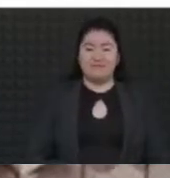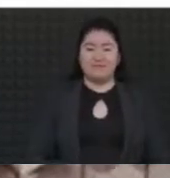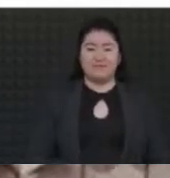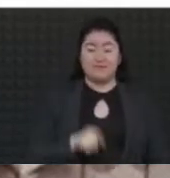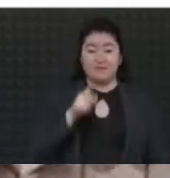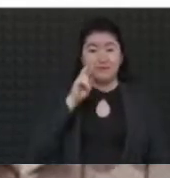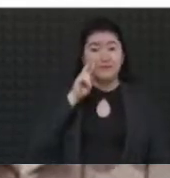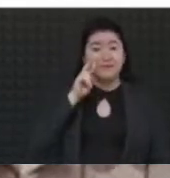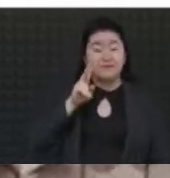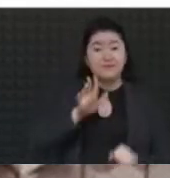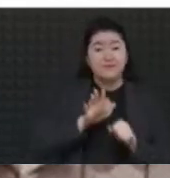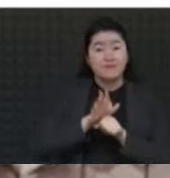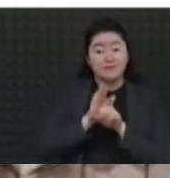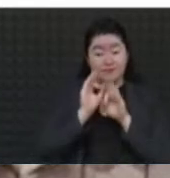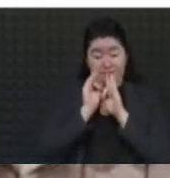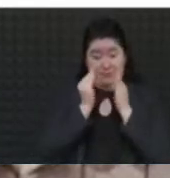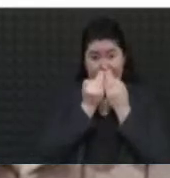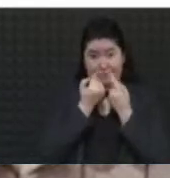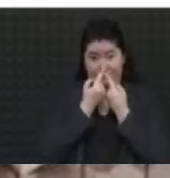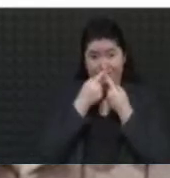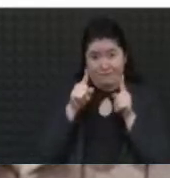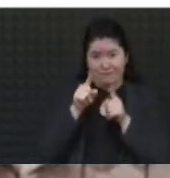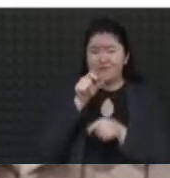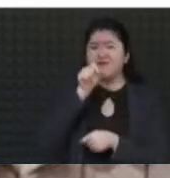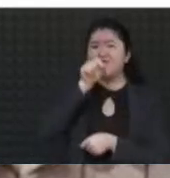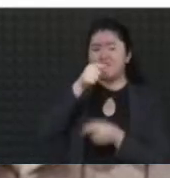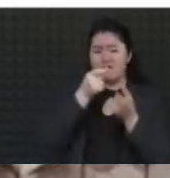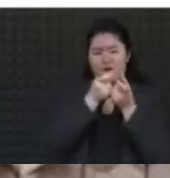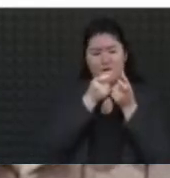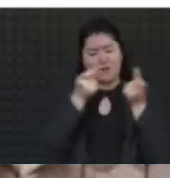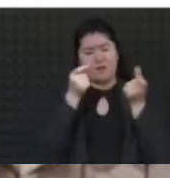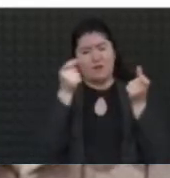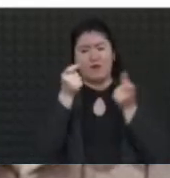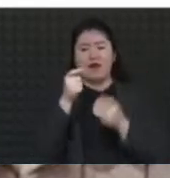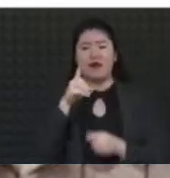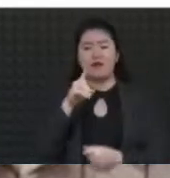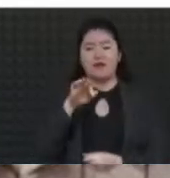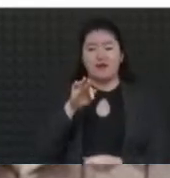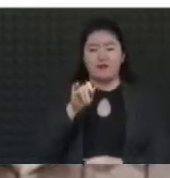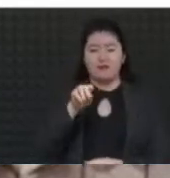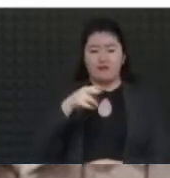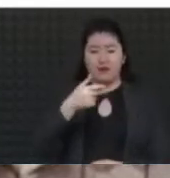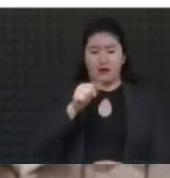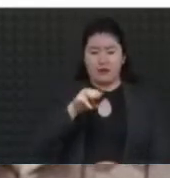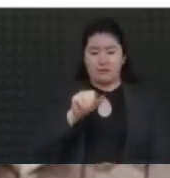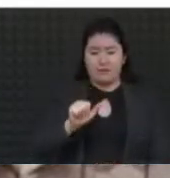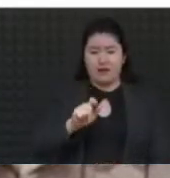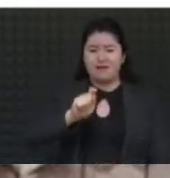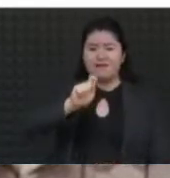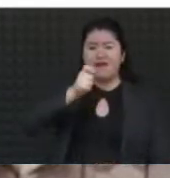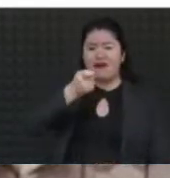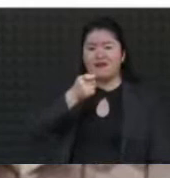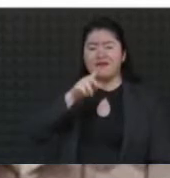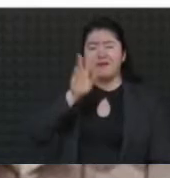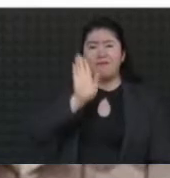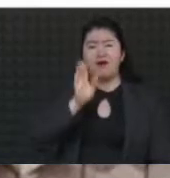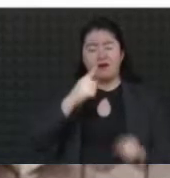Aquí se ve otra configuración, además de estos diafragmas, como ven, tienen una especie de X.